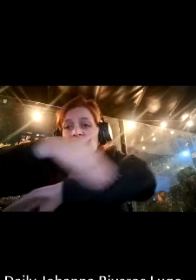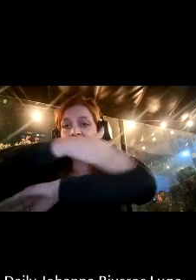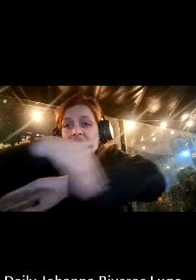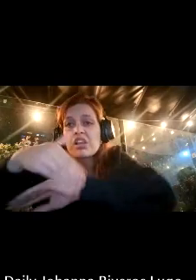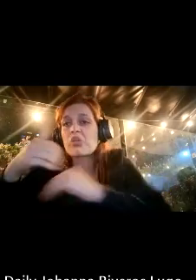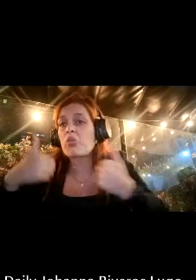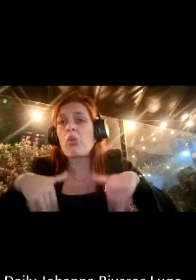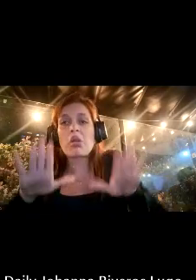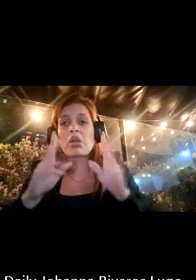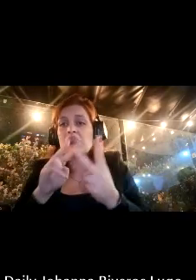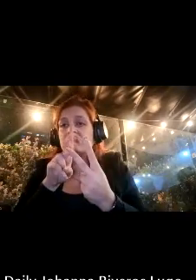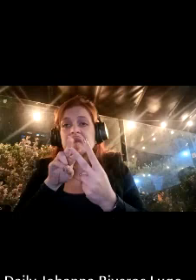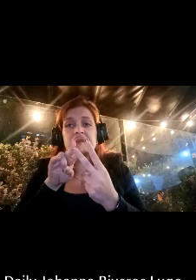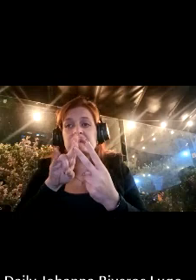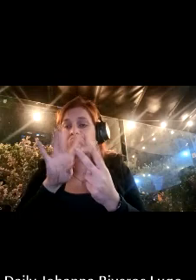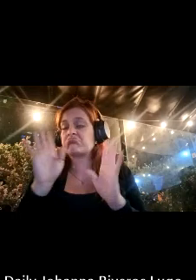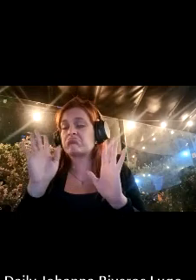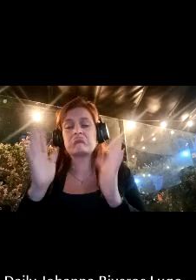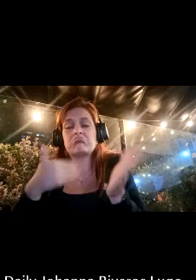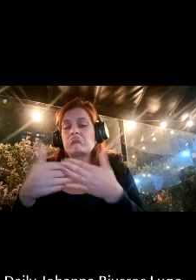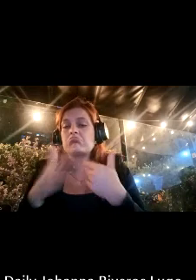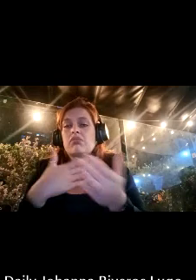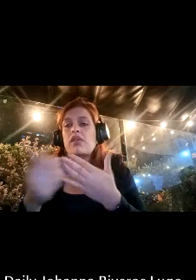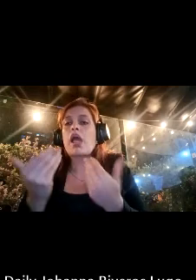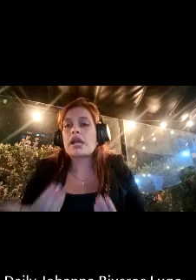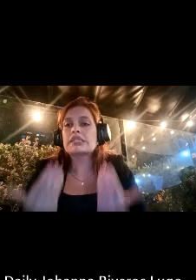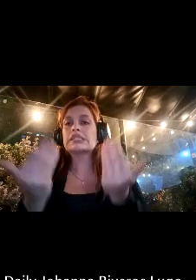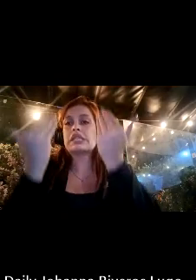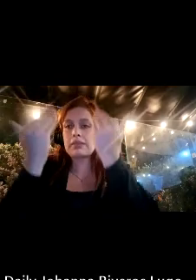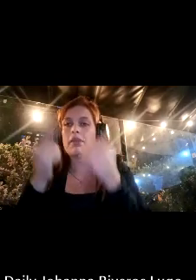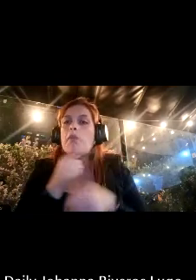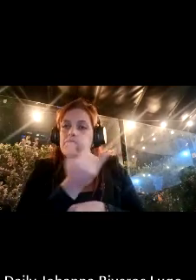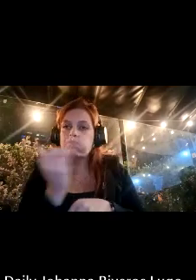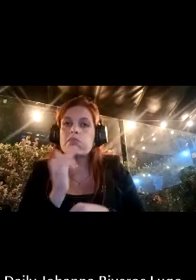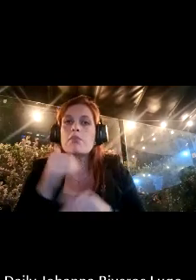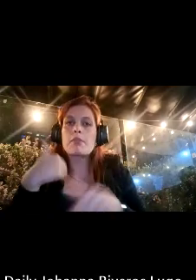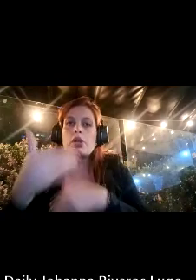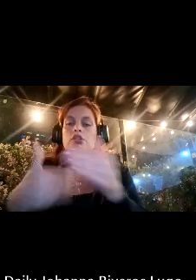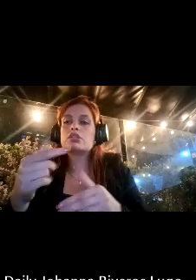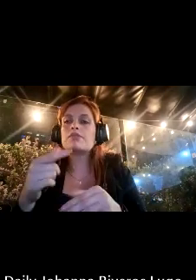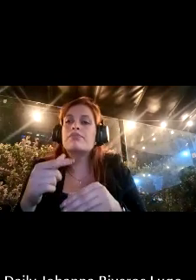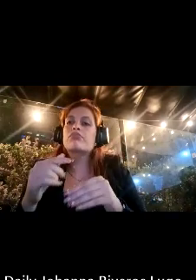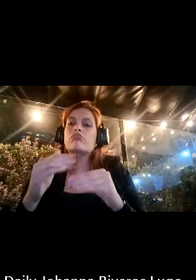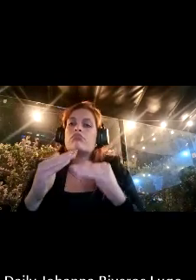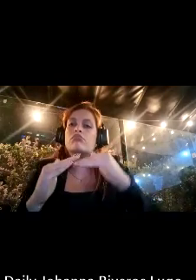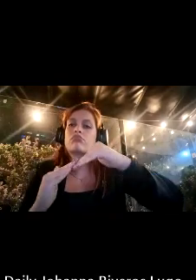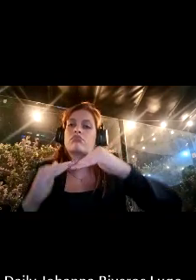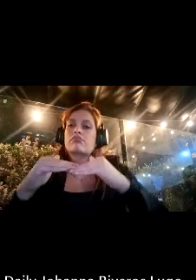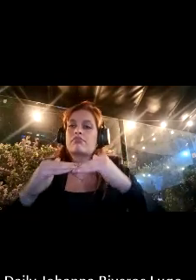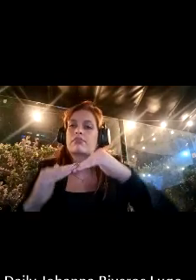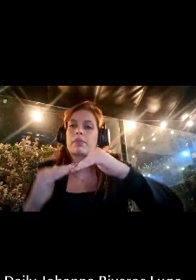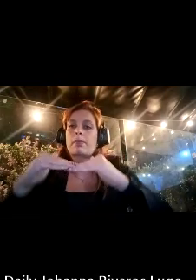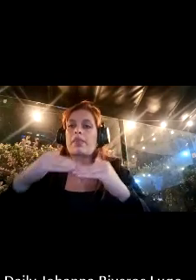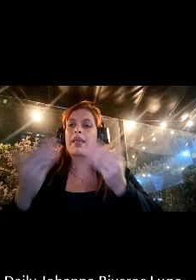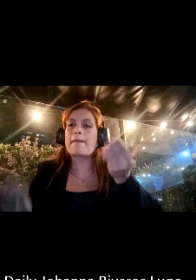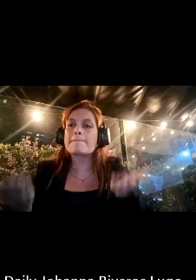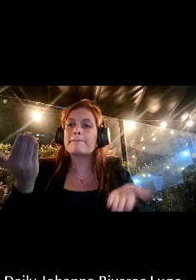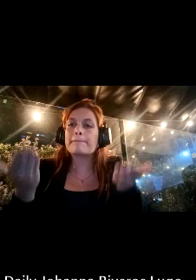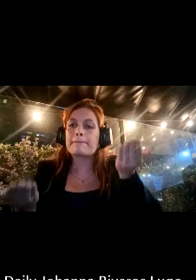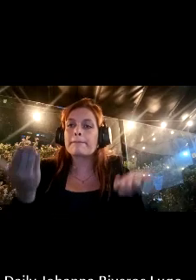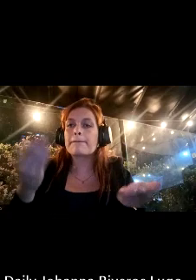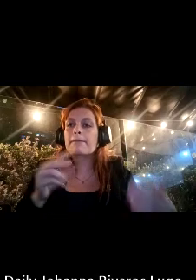estos elementos que nos sirva para medir la distancia. Y una balanza para obtener la masa del objeto. Vamos a pesar